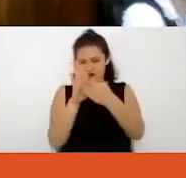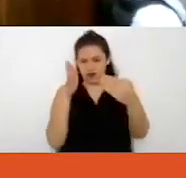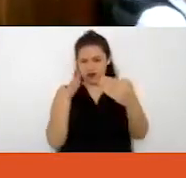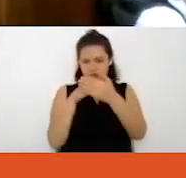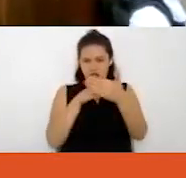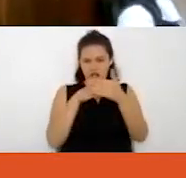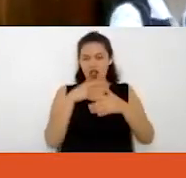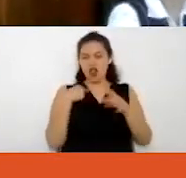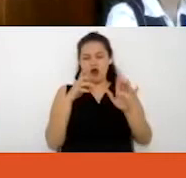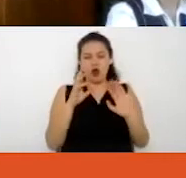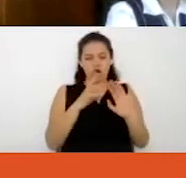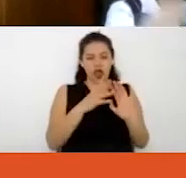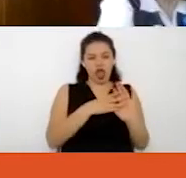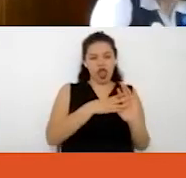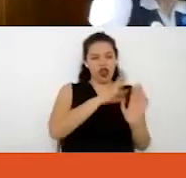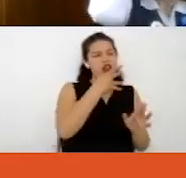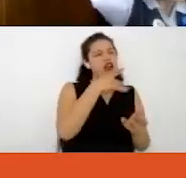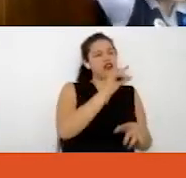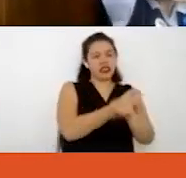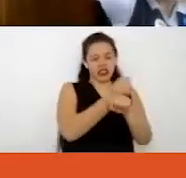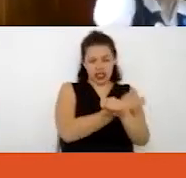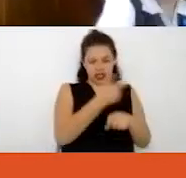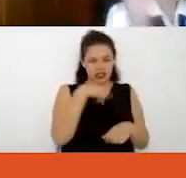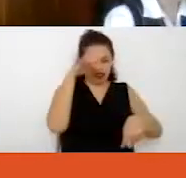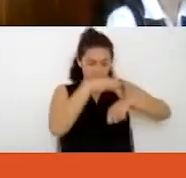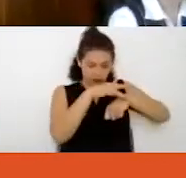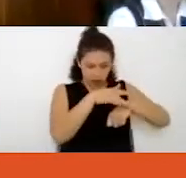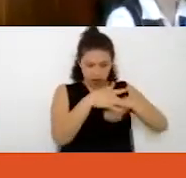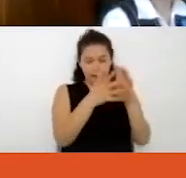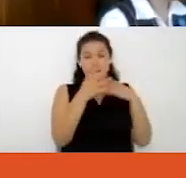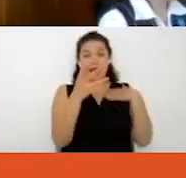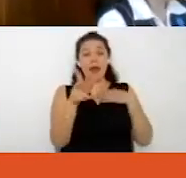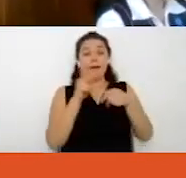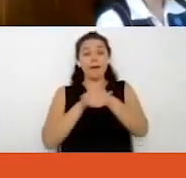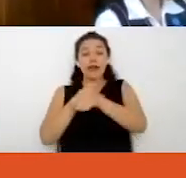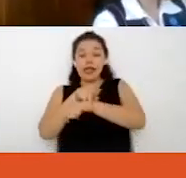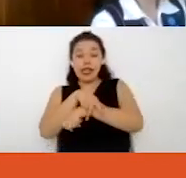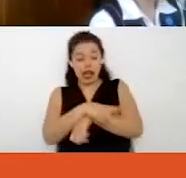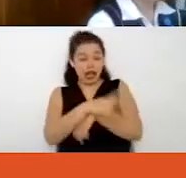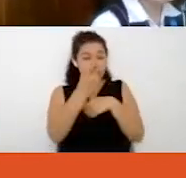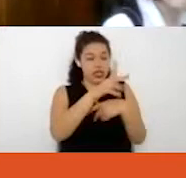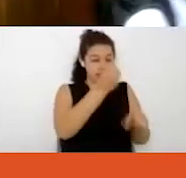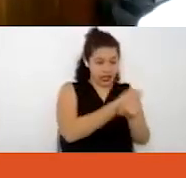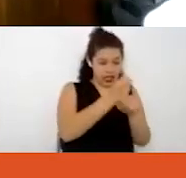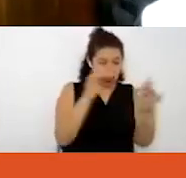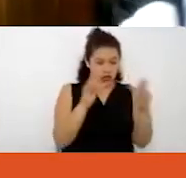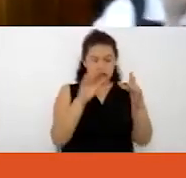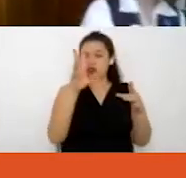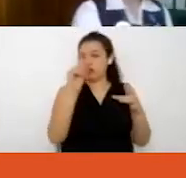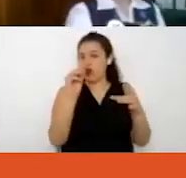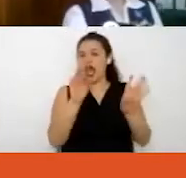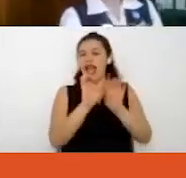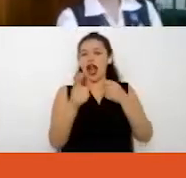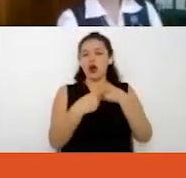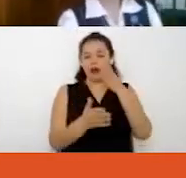tener contacto con el líquido, en este caso sangre, mi piel no está teniendo el contacto directo. ¿De acuerdo? ¿Qué